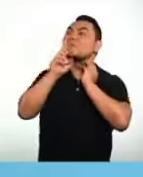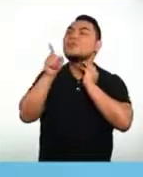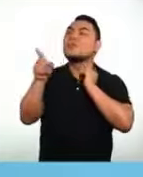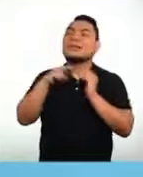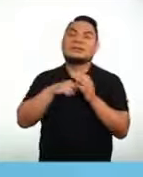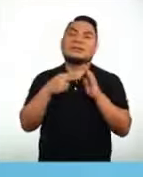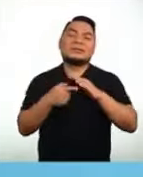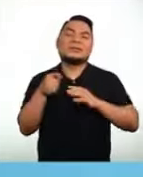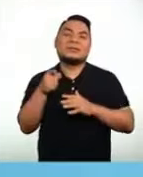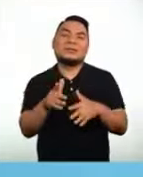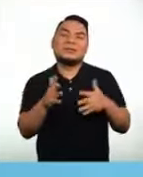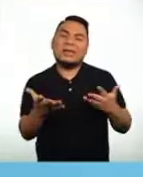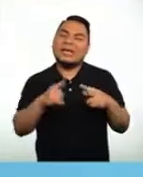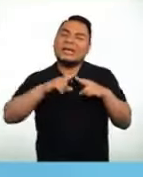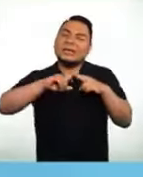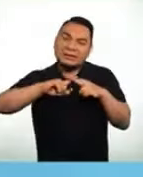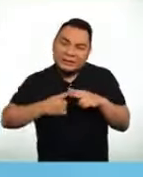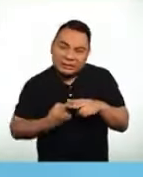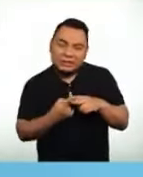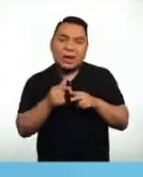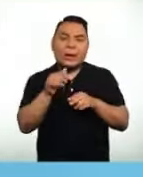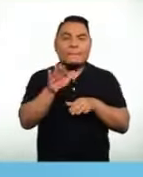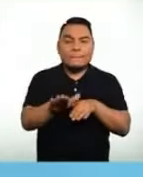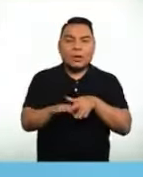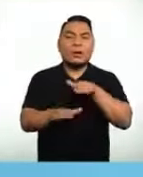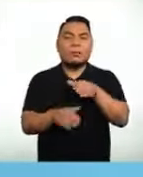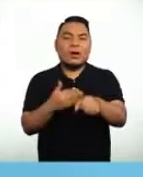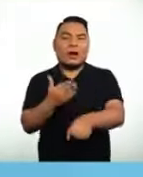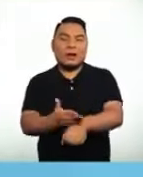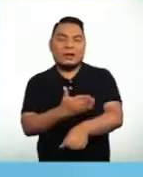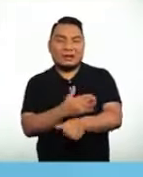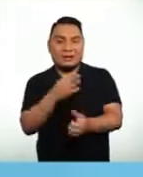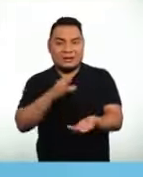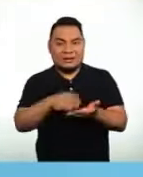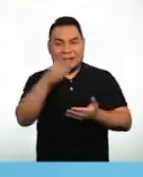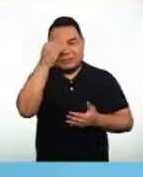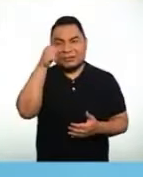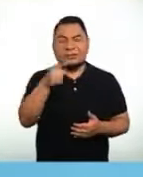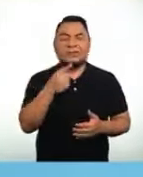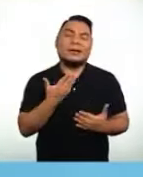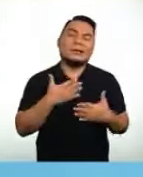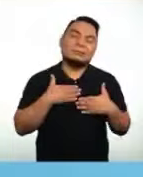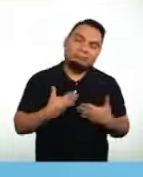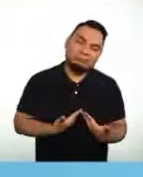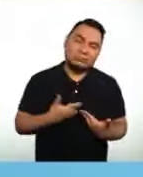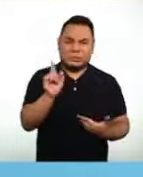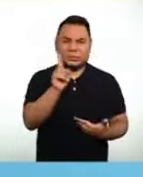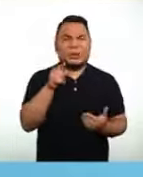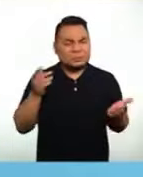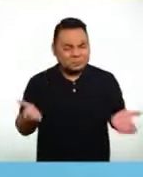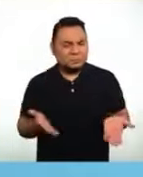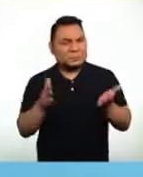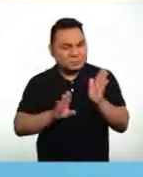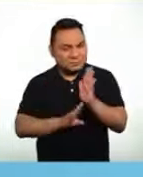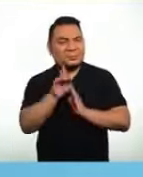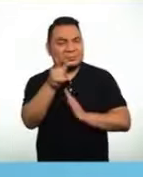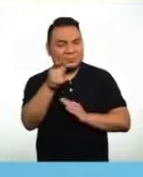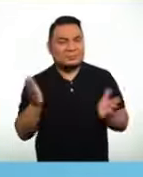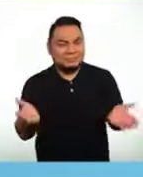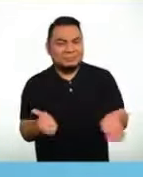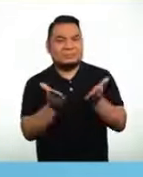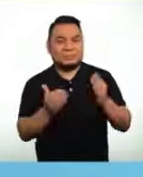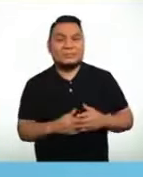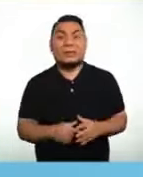La luz roja significa que está al inicio del proceso de aprendizaje. No se desanimen y sigan